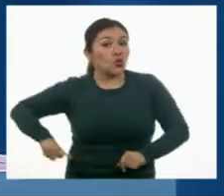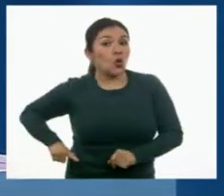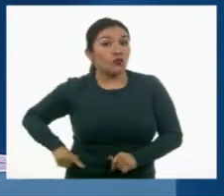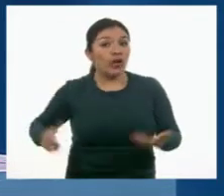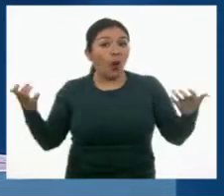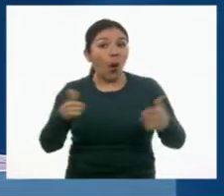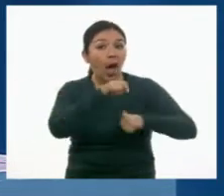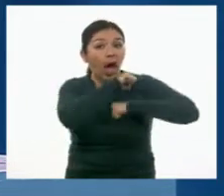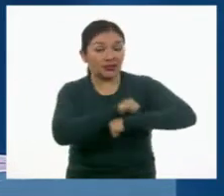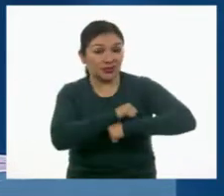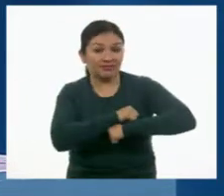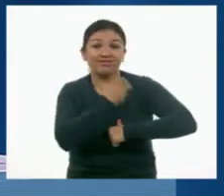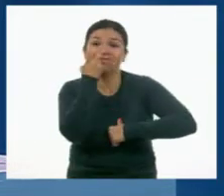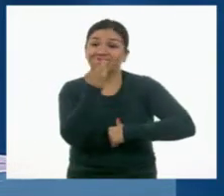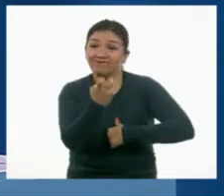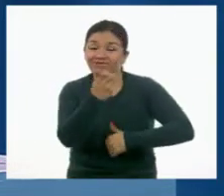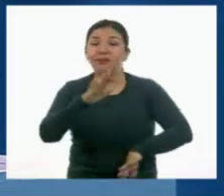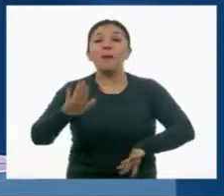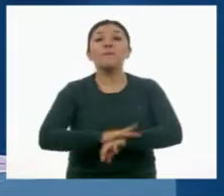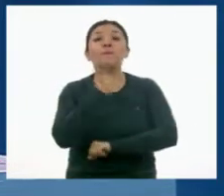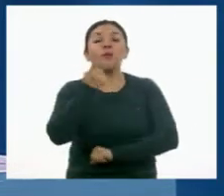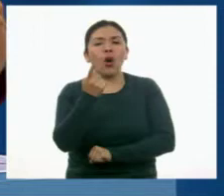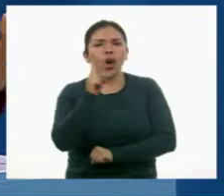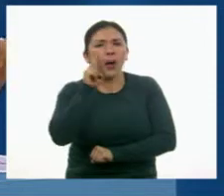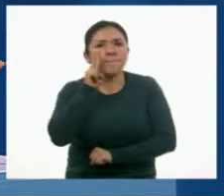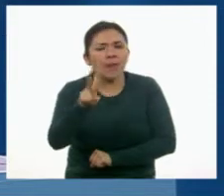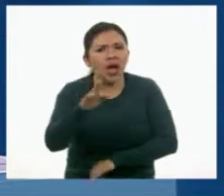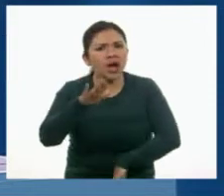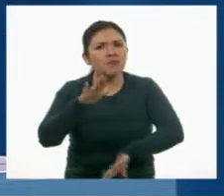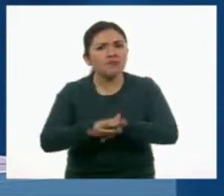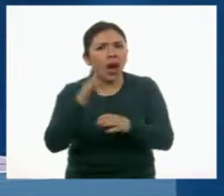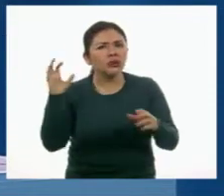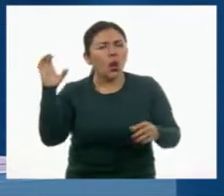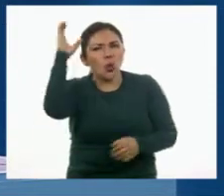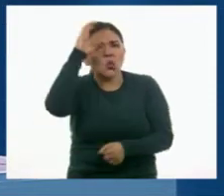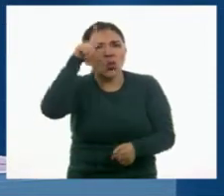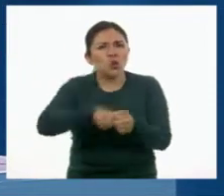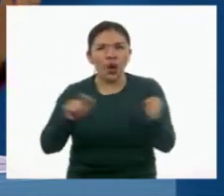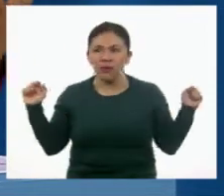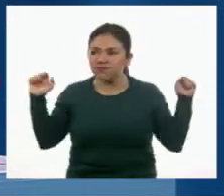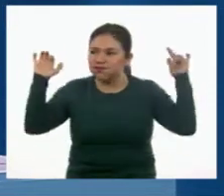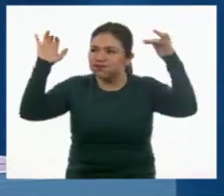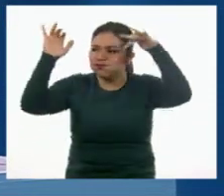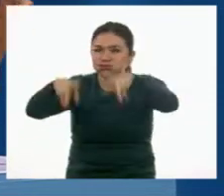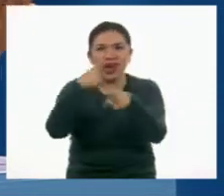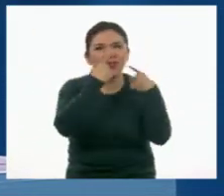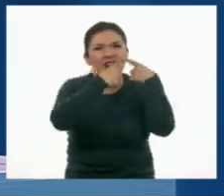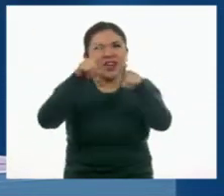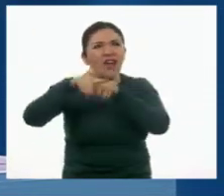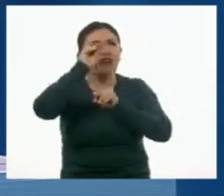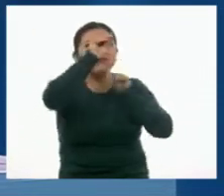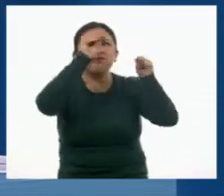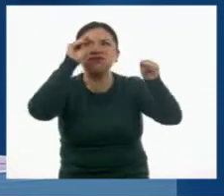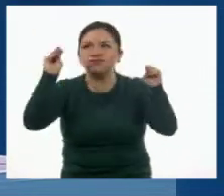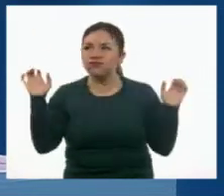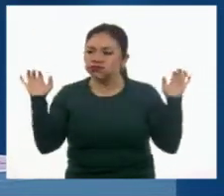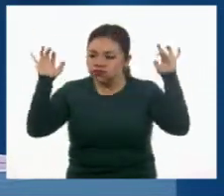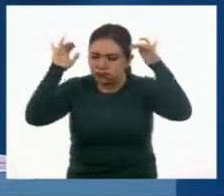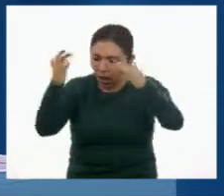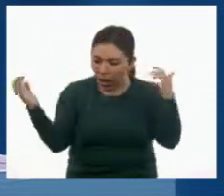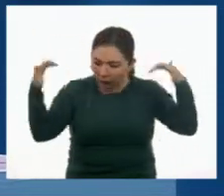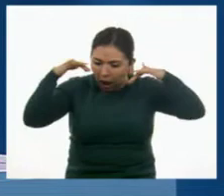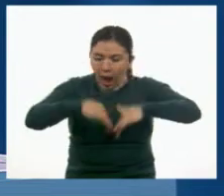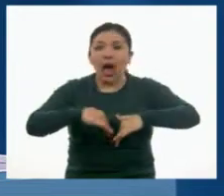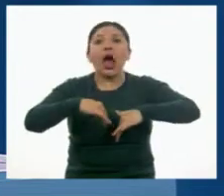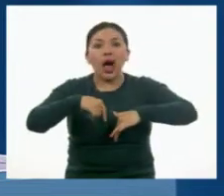gobiernos, precisamente porque al darse esta gran diversidad cultural, está llegando gente de diferentes países al tuyo,